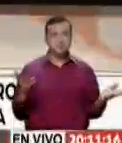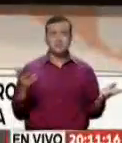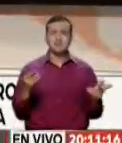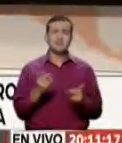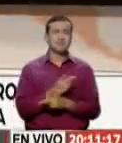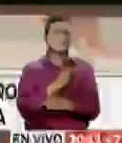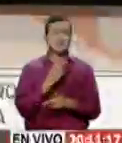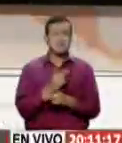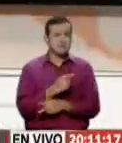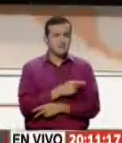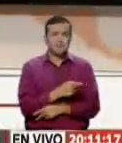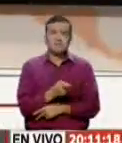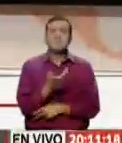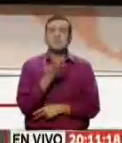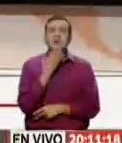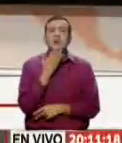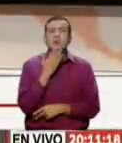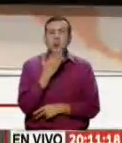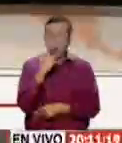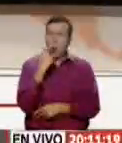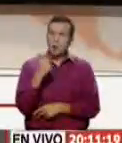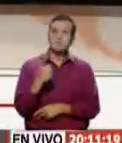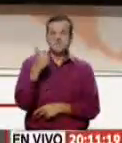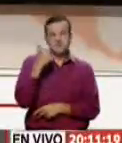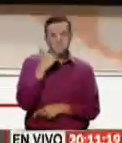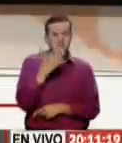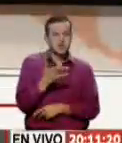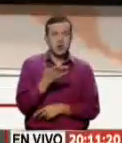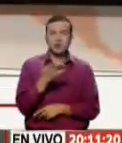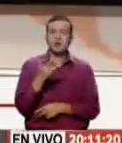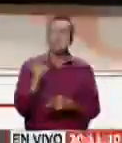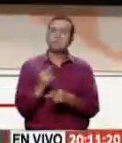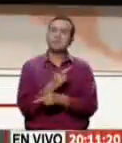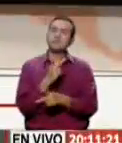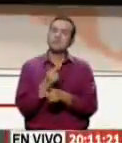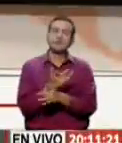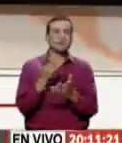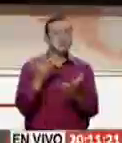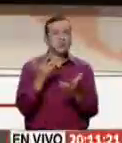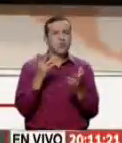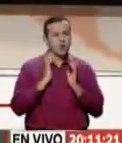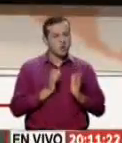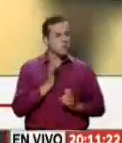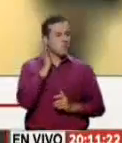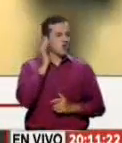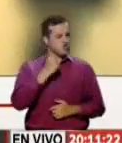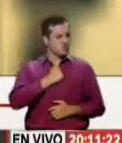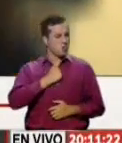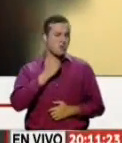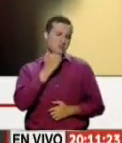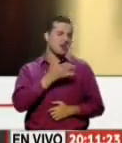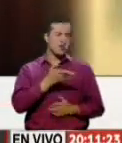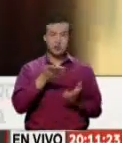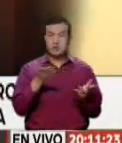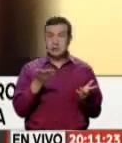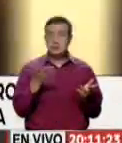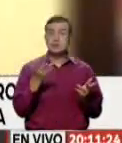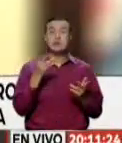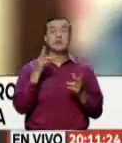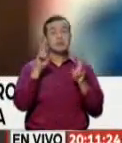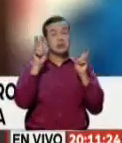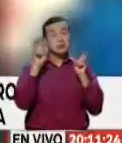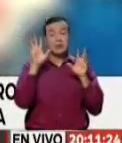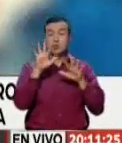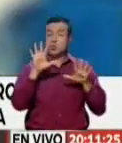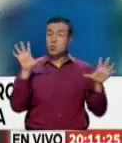forma se explica desde el machismo, es un ejercicio de poder sobre el cuerpo de las mujeres. El caso de Marta ha causado